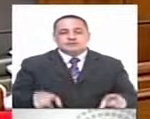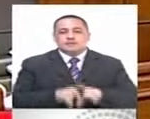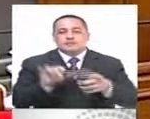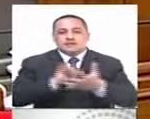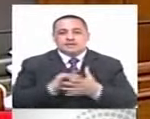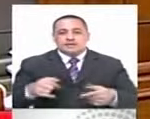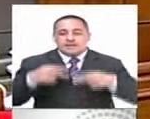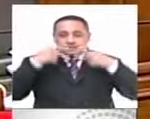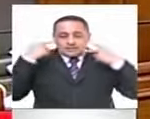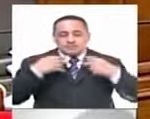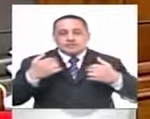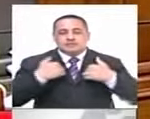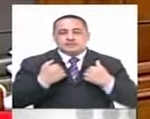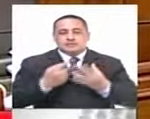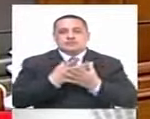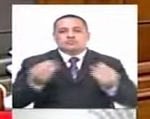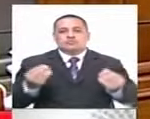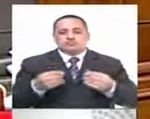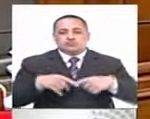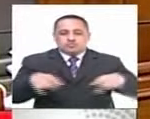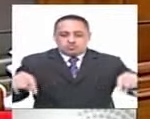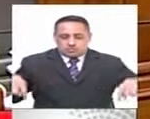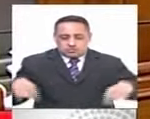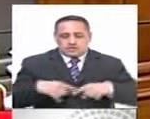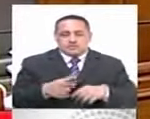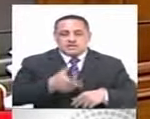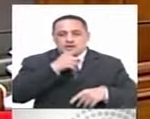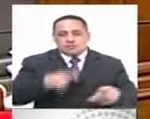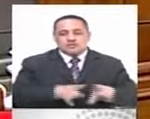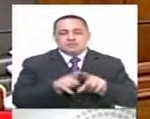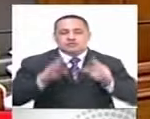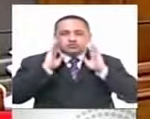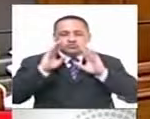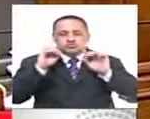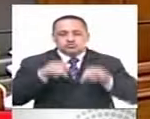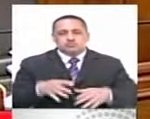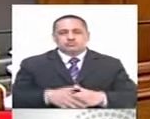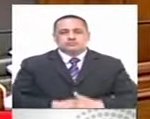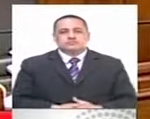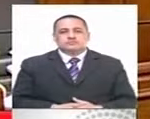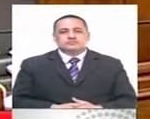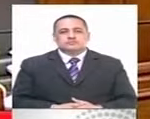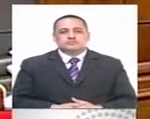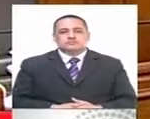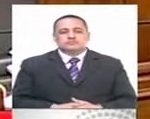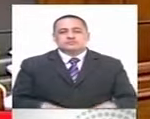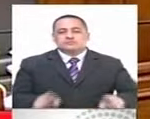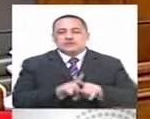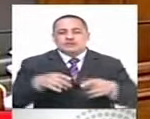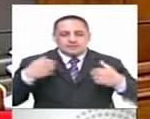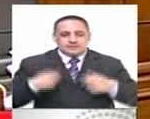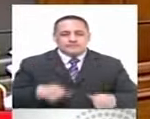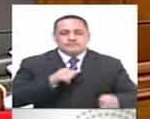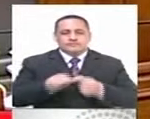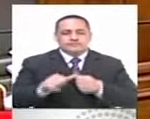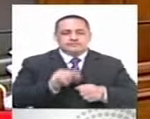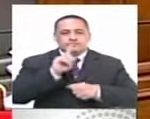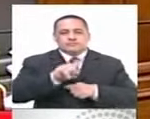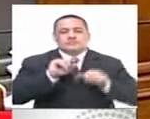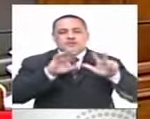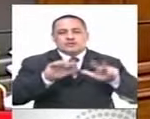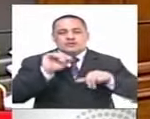en la Amazonía tienen sus cochas y sus quebradas contaminadas. Ya se han gastado